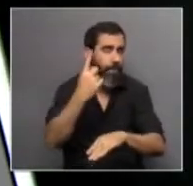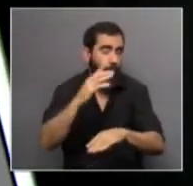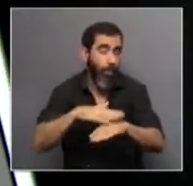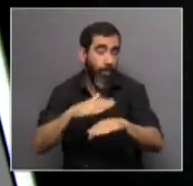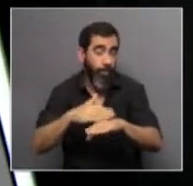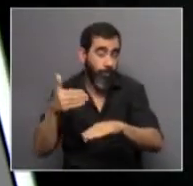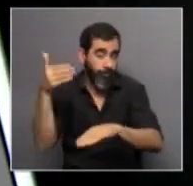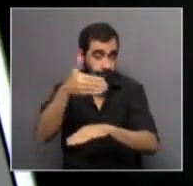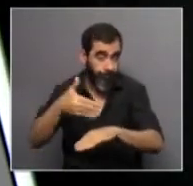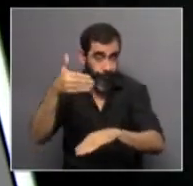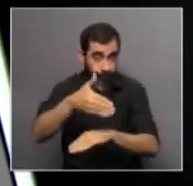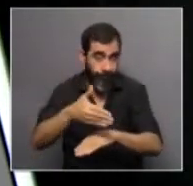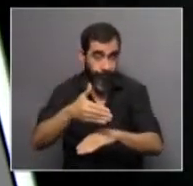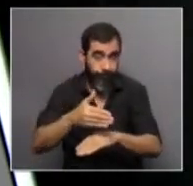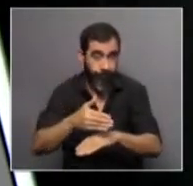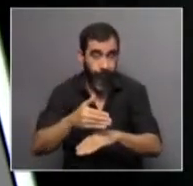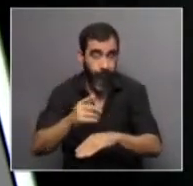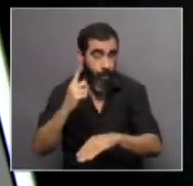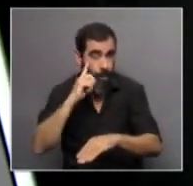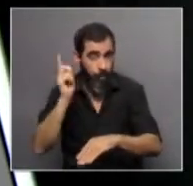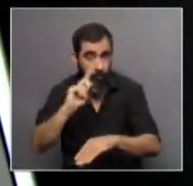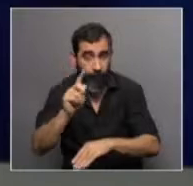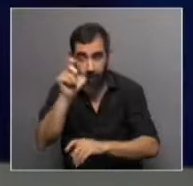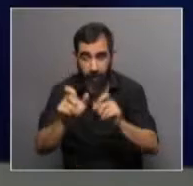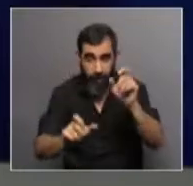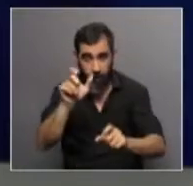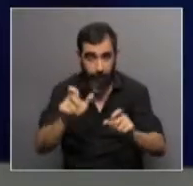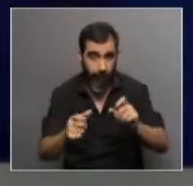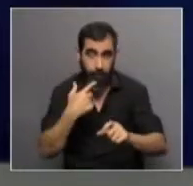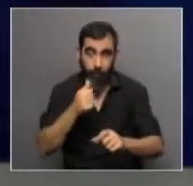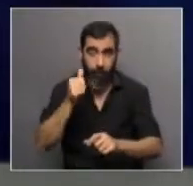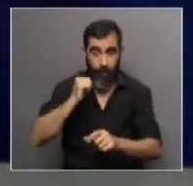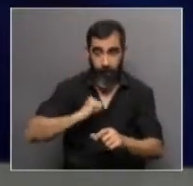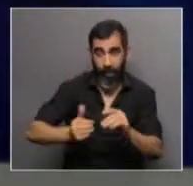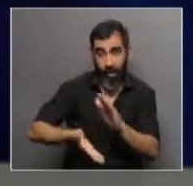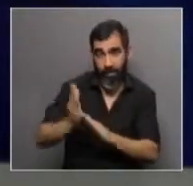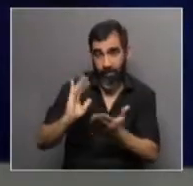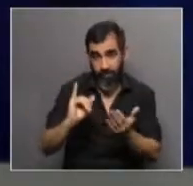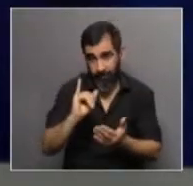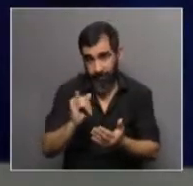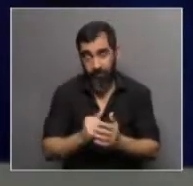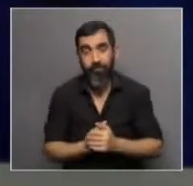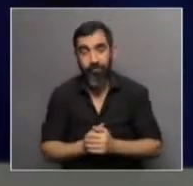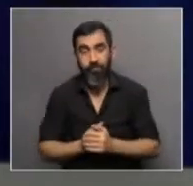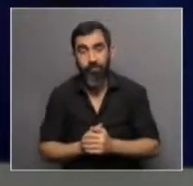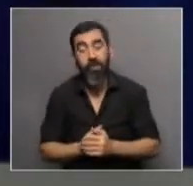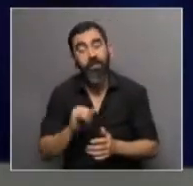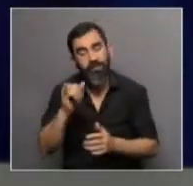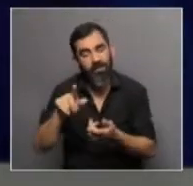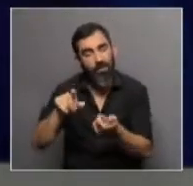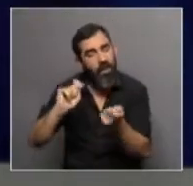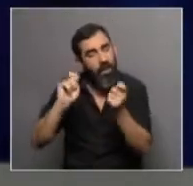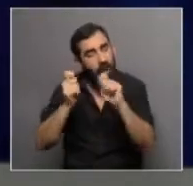intervenciones prácticamente eran con total desconocimiento de la persona que era sometida a una cirugía. Sí, eso es una cosa que ha